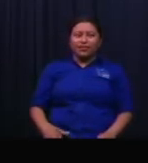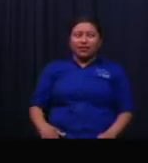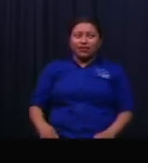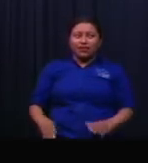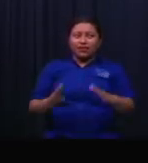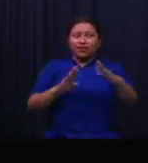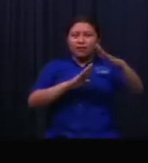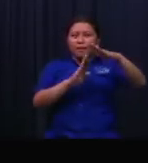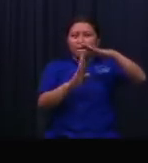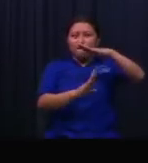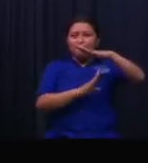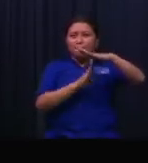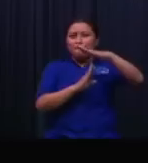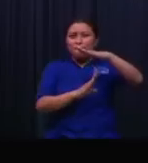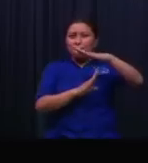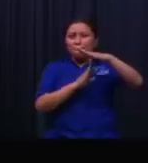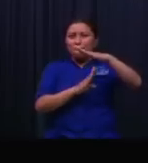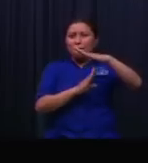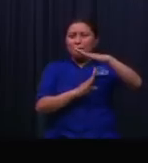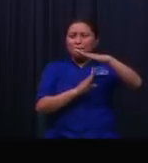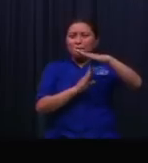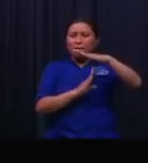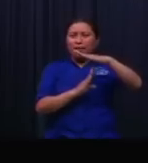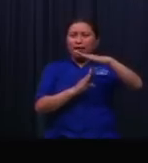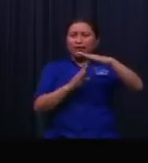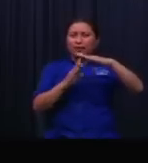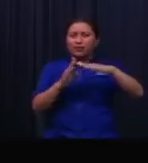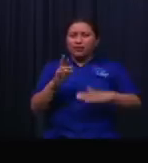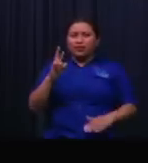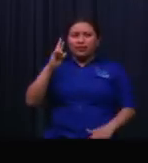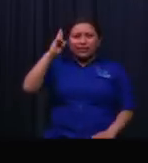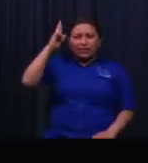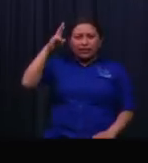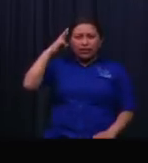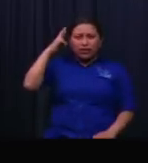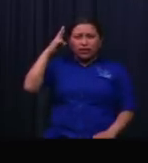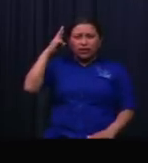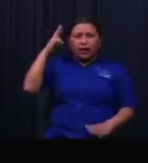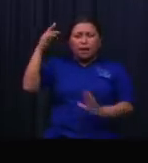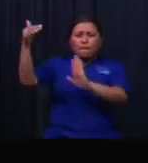hostilidad, por implicación, razón para oposición,